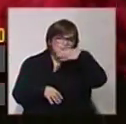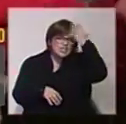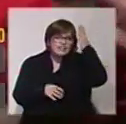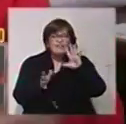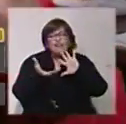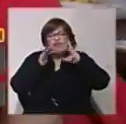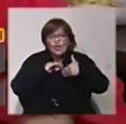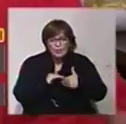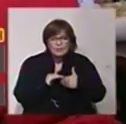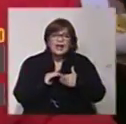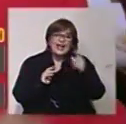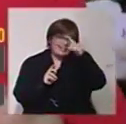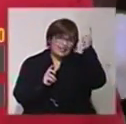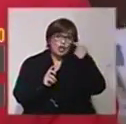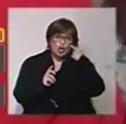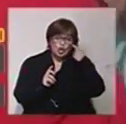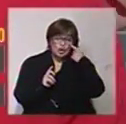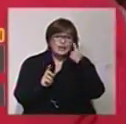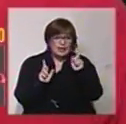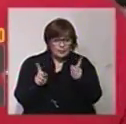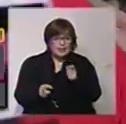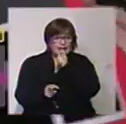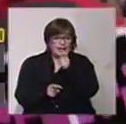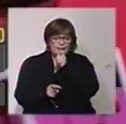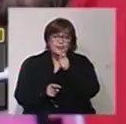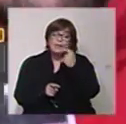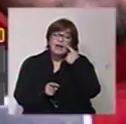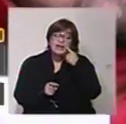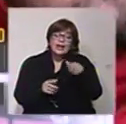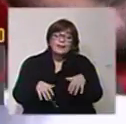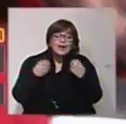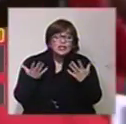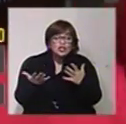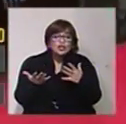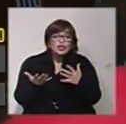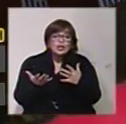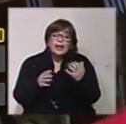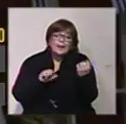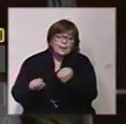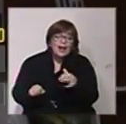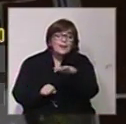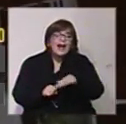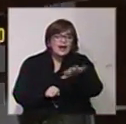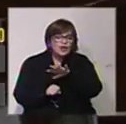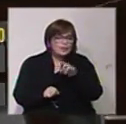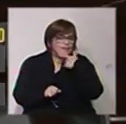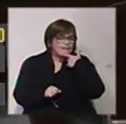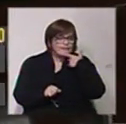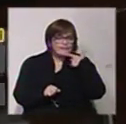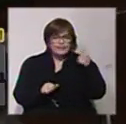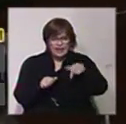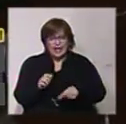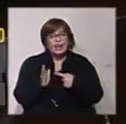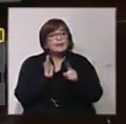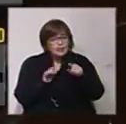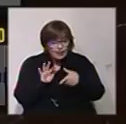prestigio internacional, también como comunicador, como vos decías hace un rato, y bueno, qué pasó con una parrillada de barrio montevideano, pero una de las más ricas que hay en la capital. Así